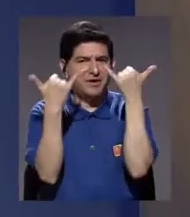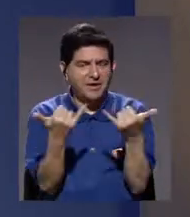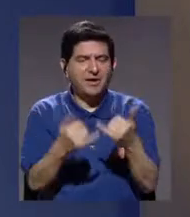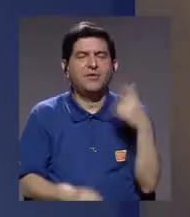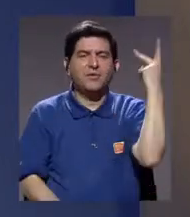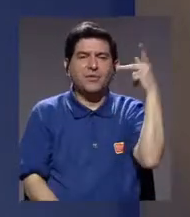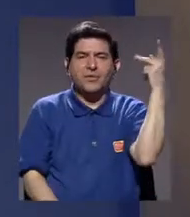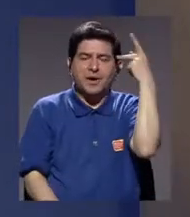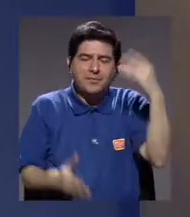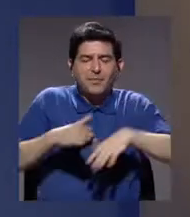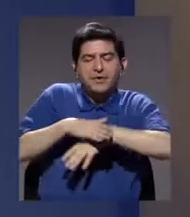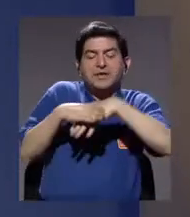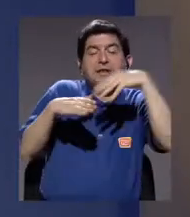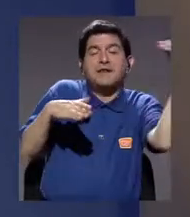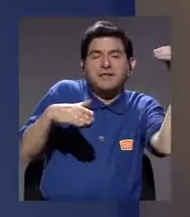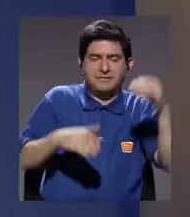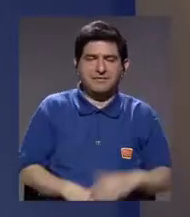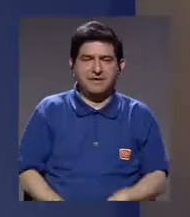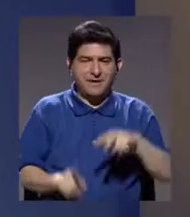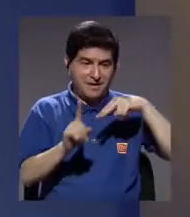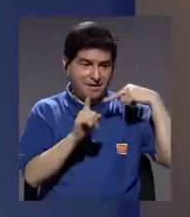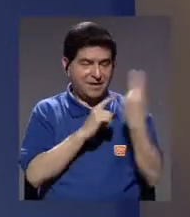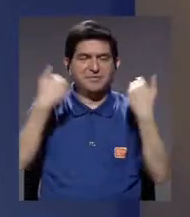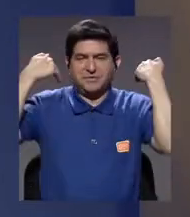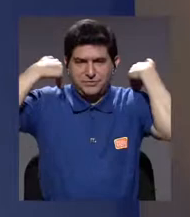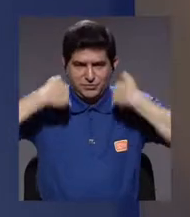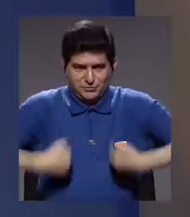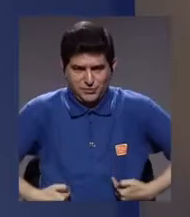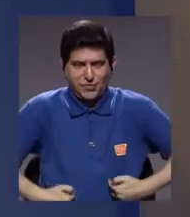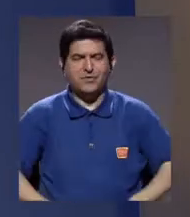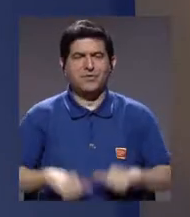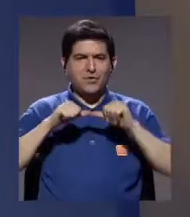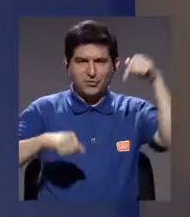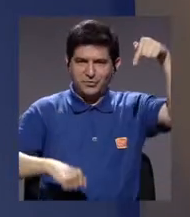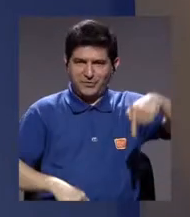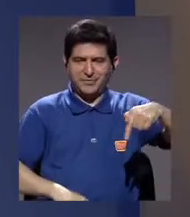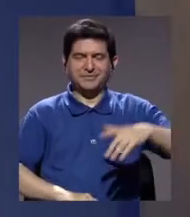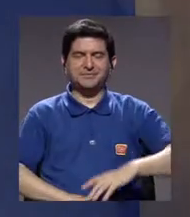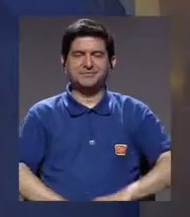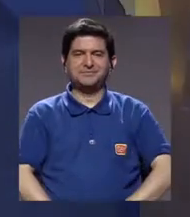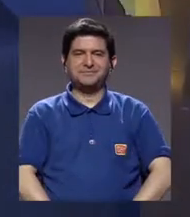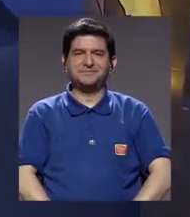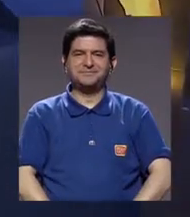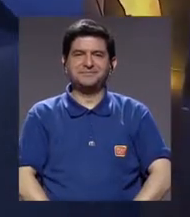la política exterior desde esa visión humanitaria. Siga con nosotros.